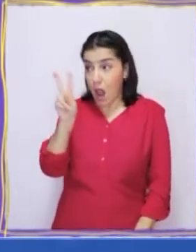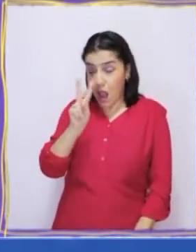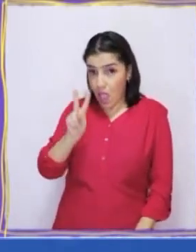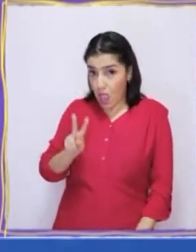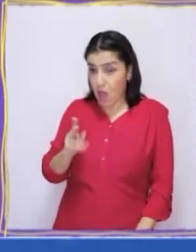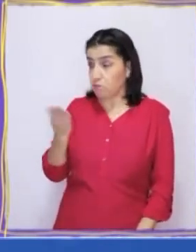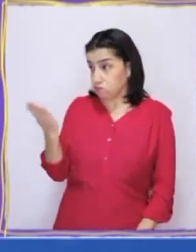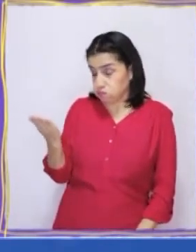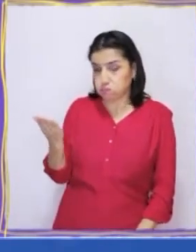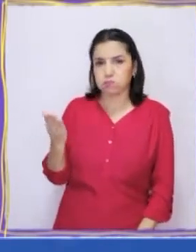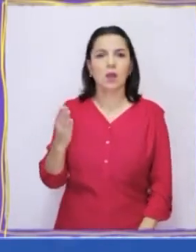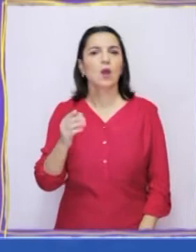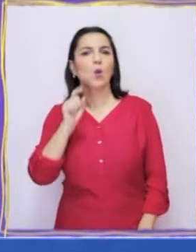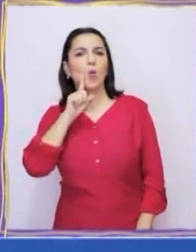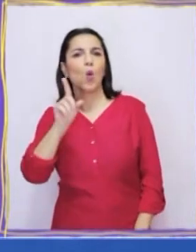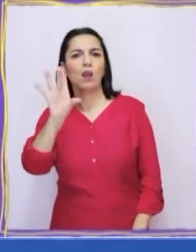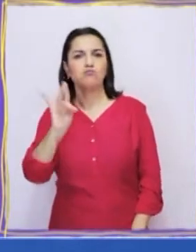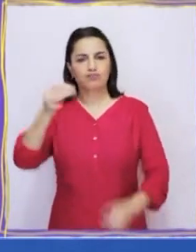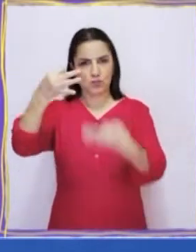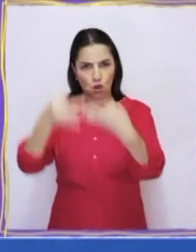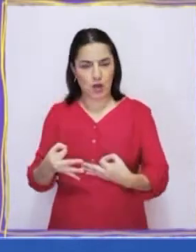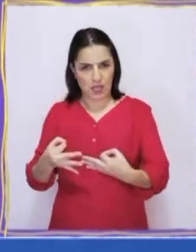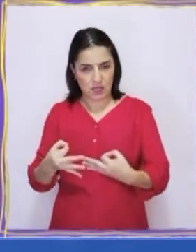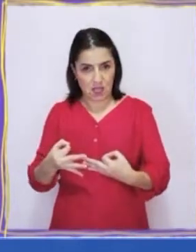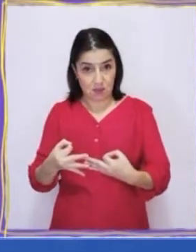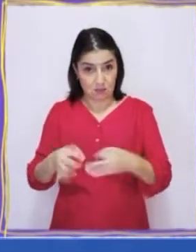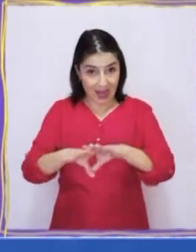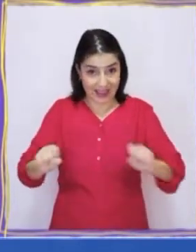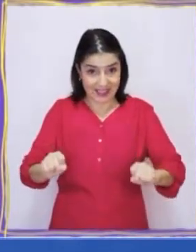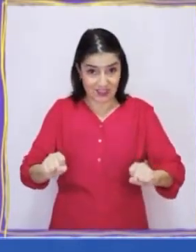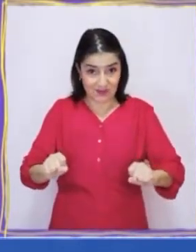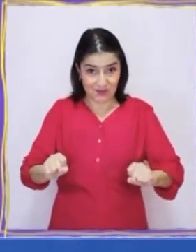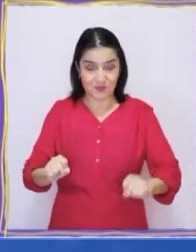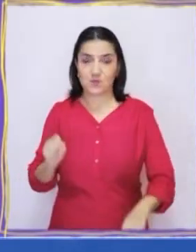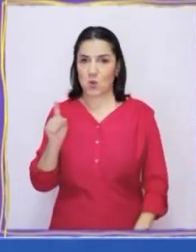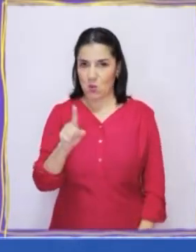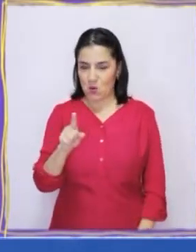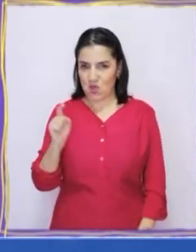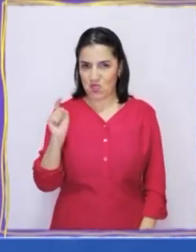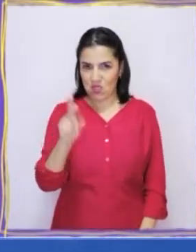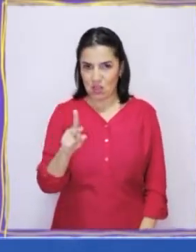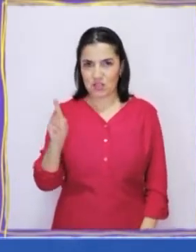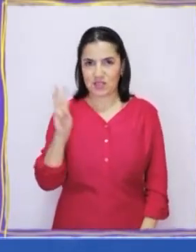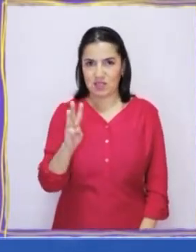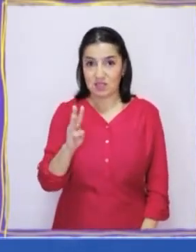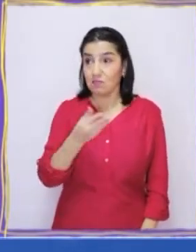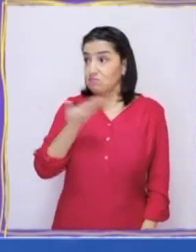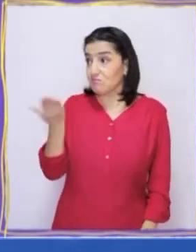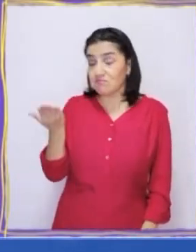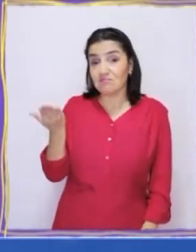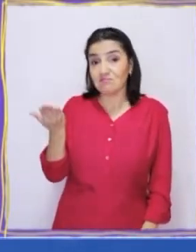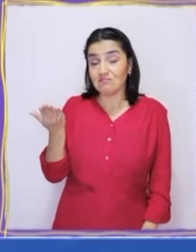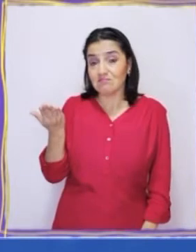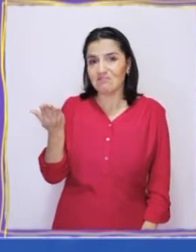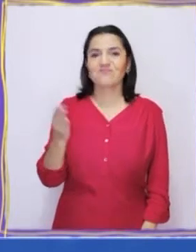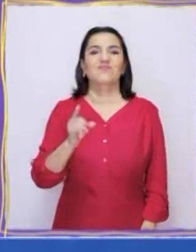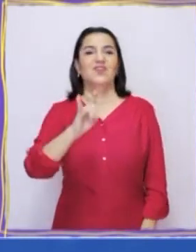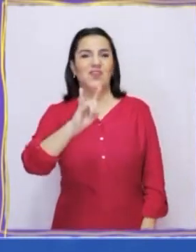van a leer la palabra que creen correcta en voz alta. ¿Están listos? 1, 2,